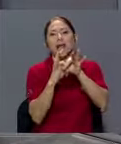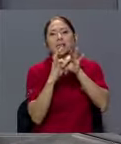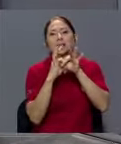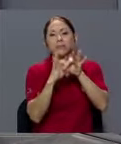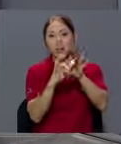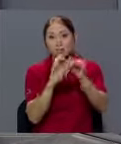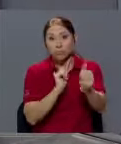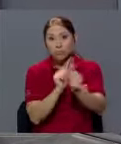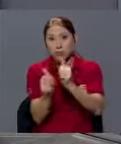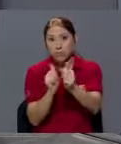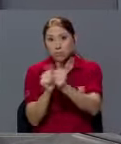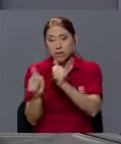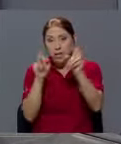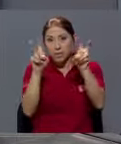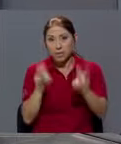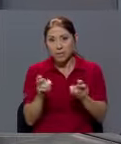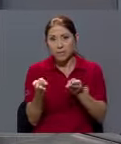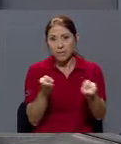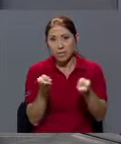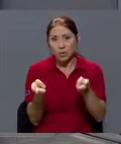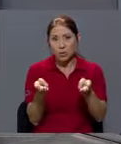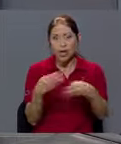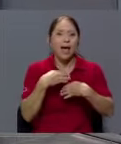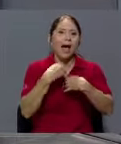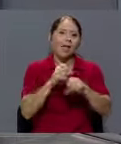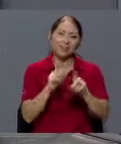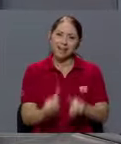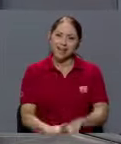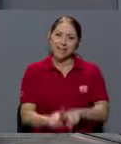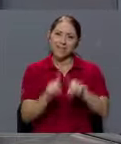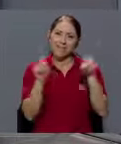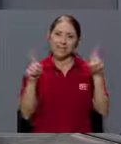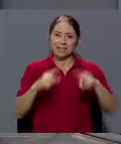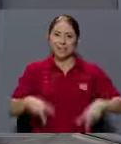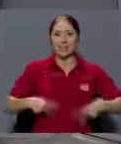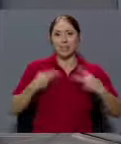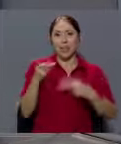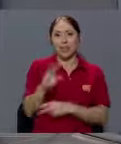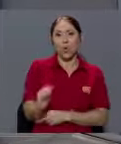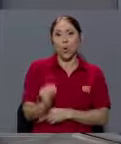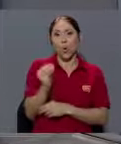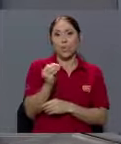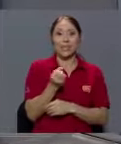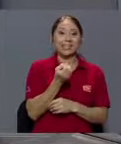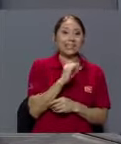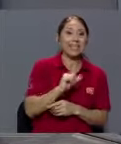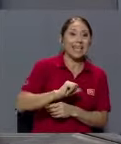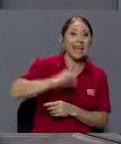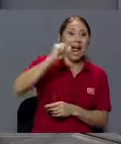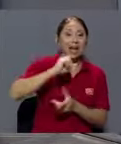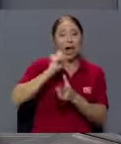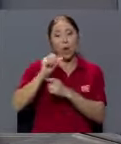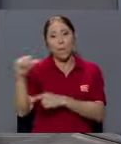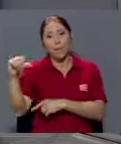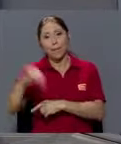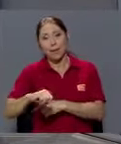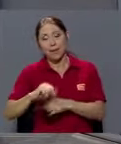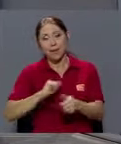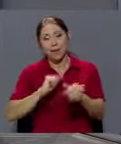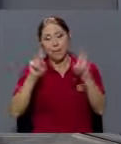que definitivamente le hace una diferencia en la vida de un joven aprobar o no la prueba en primera